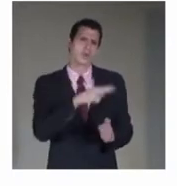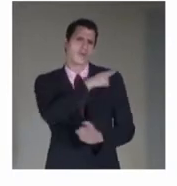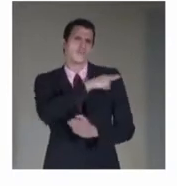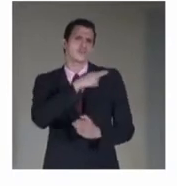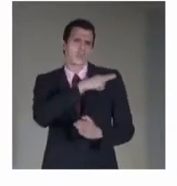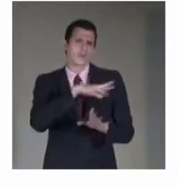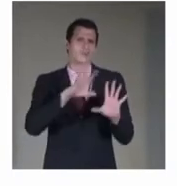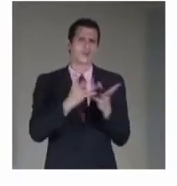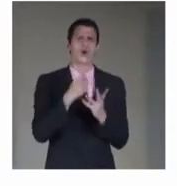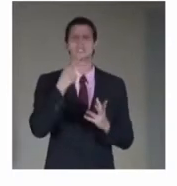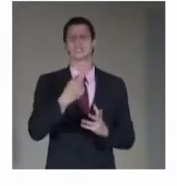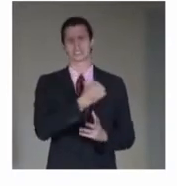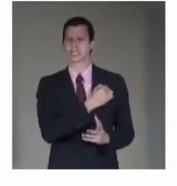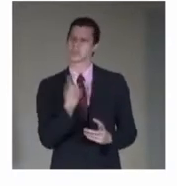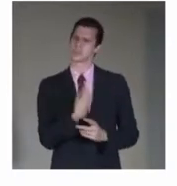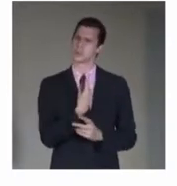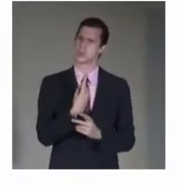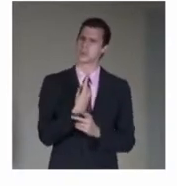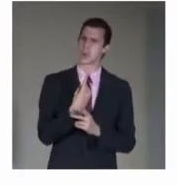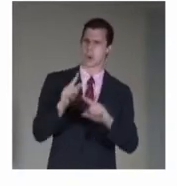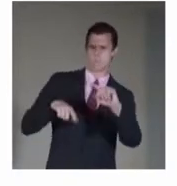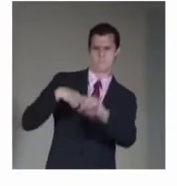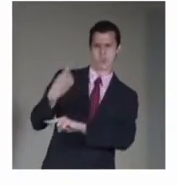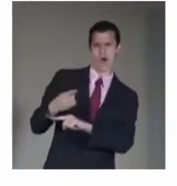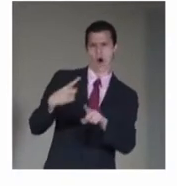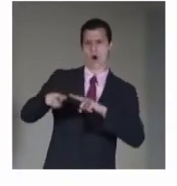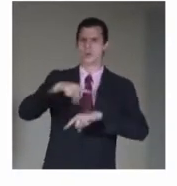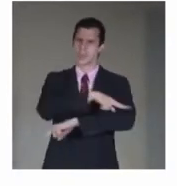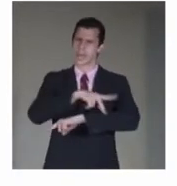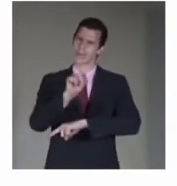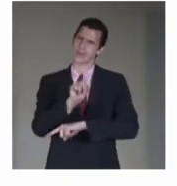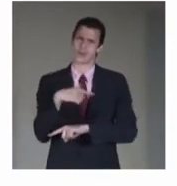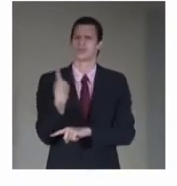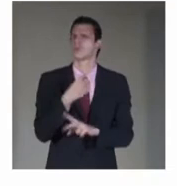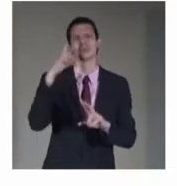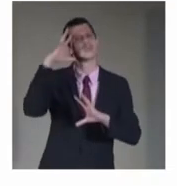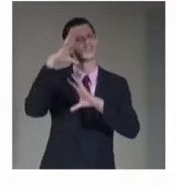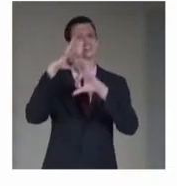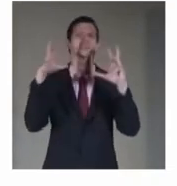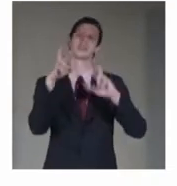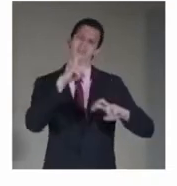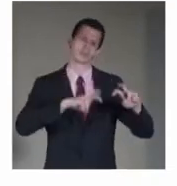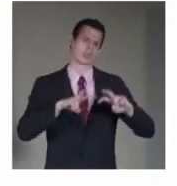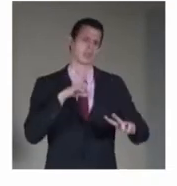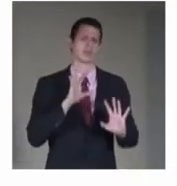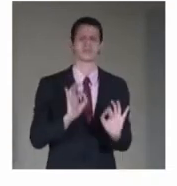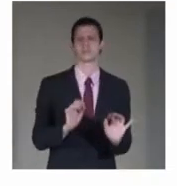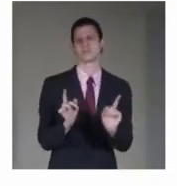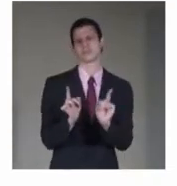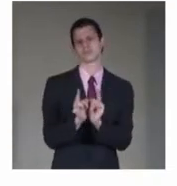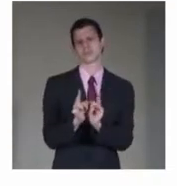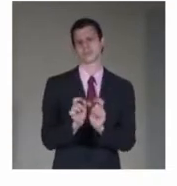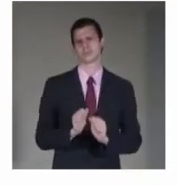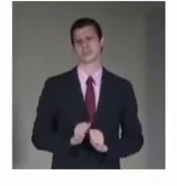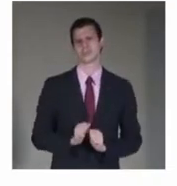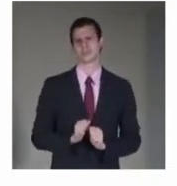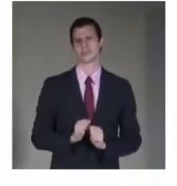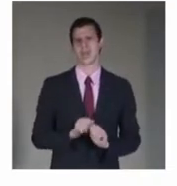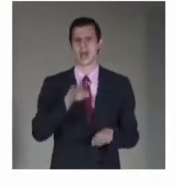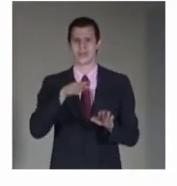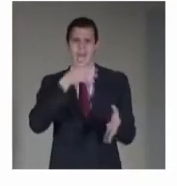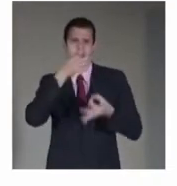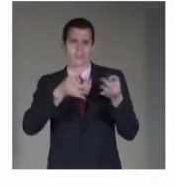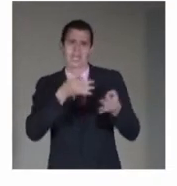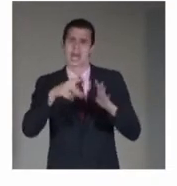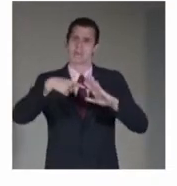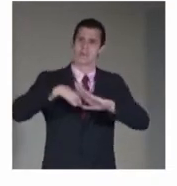propósito de la prueba es la defensa pacífica antimisiles y la experimentación científica eso es lo que dicen los funcionarios chinos y muchas veces